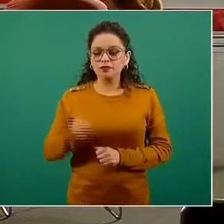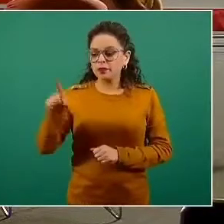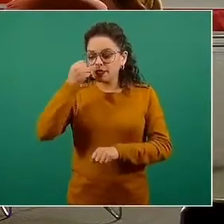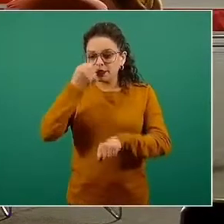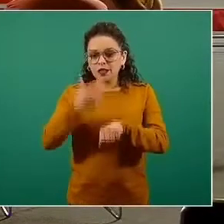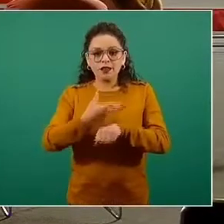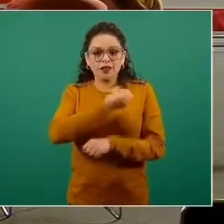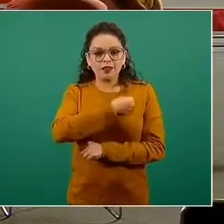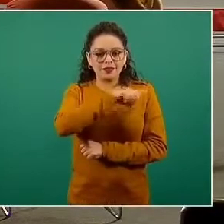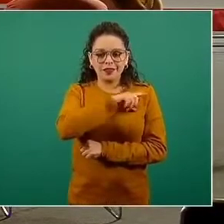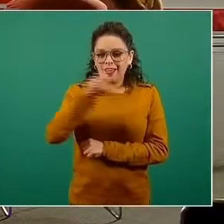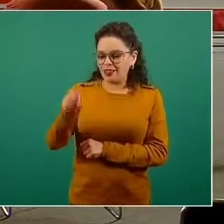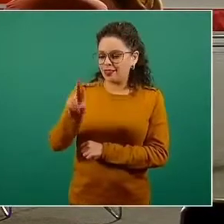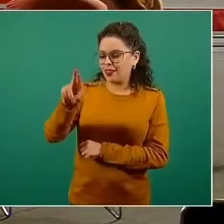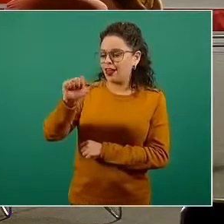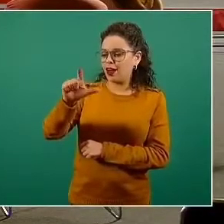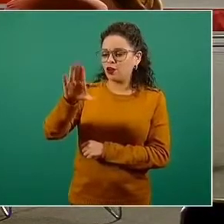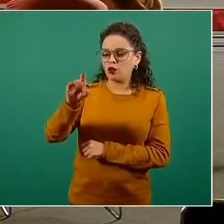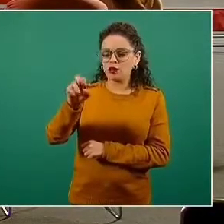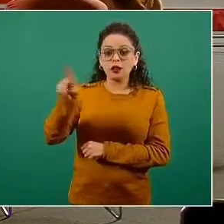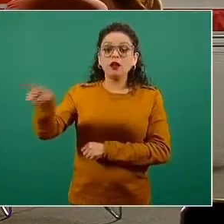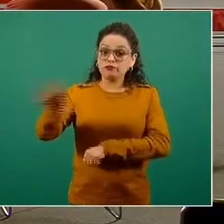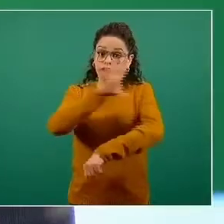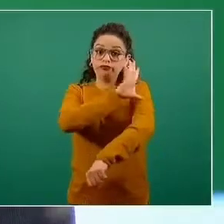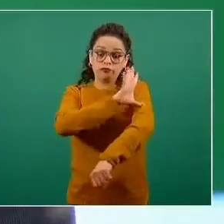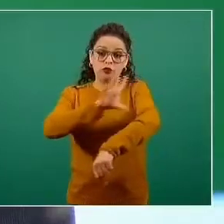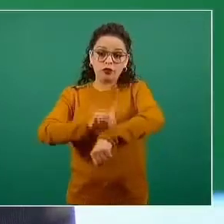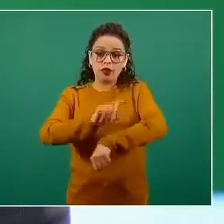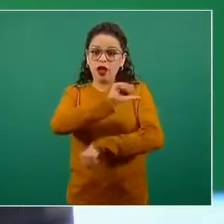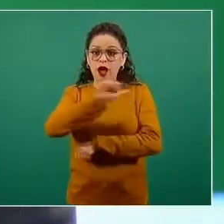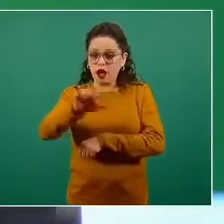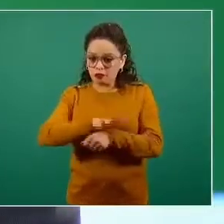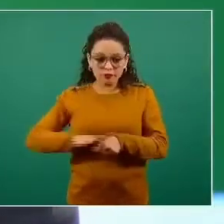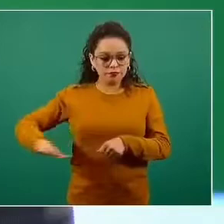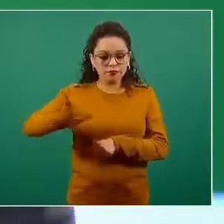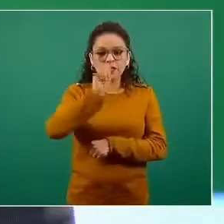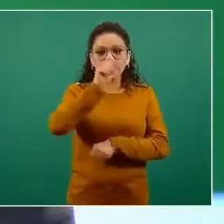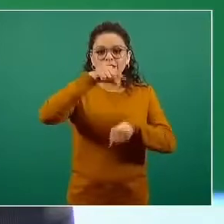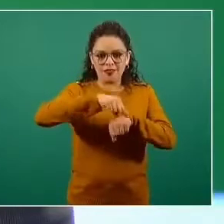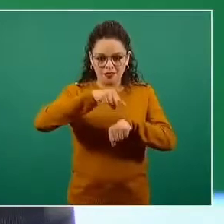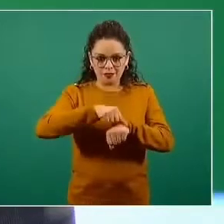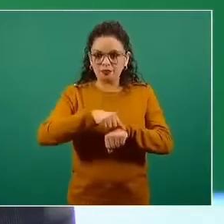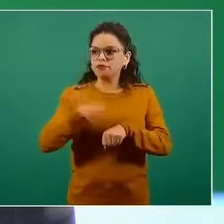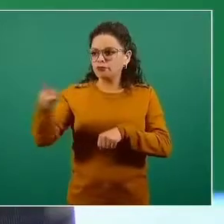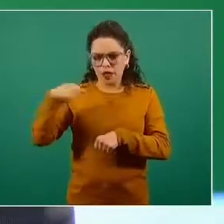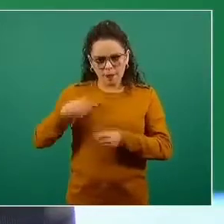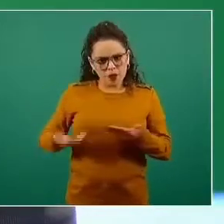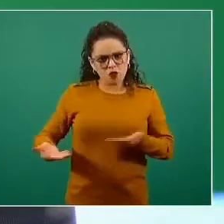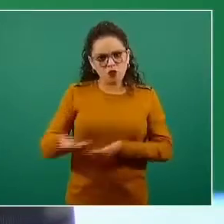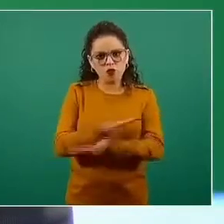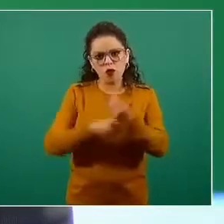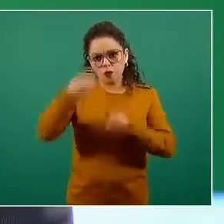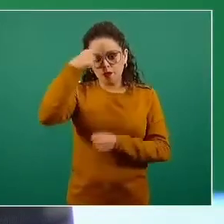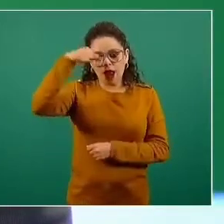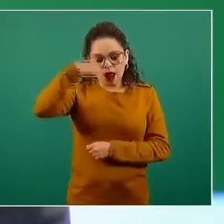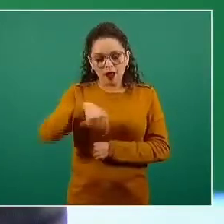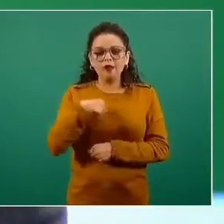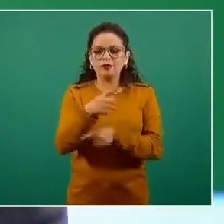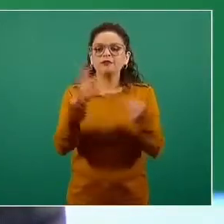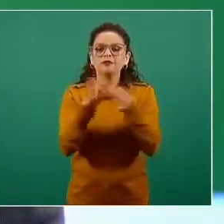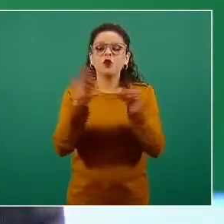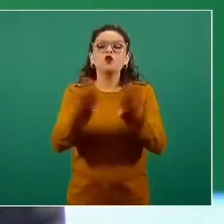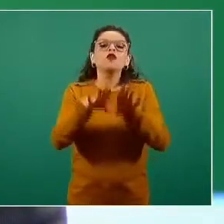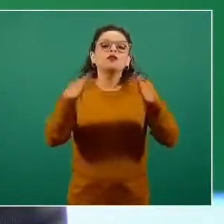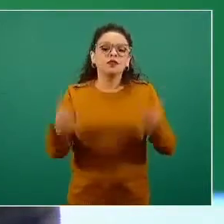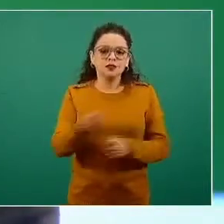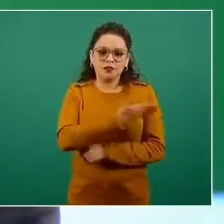es el doctor Alcocer y él es el coordinador del equipo médico, y él me comparte para poderlo comentar aquí cuál es el estado de salud. Y ha